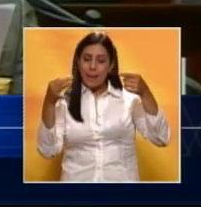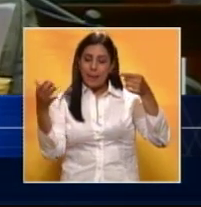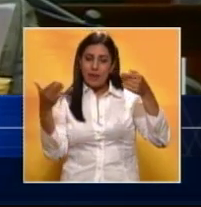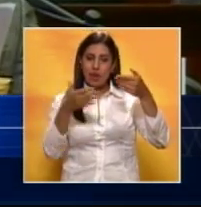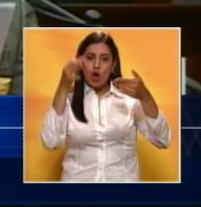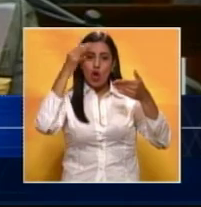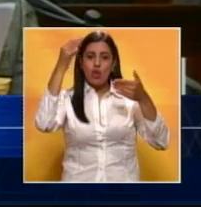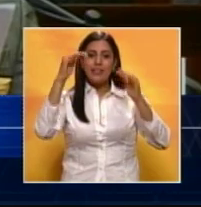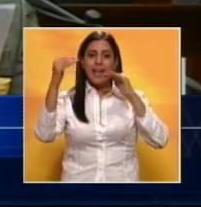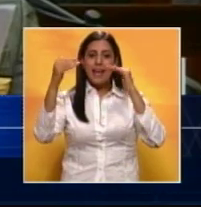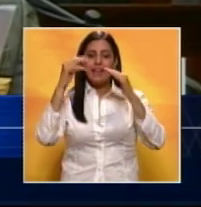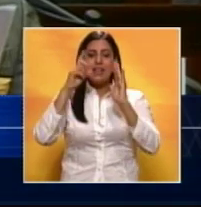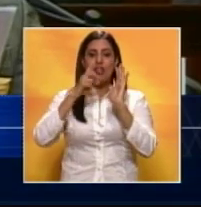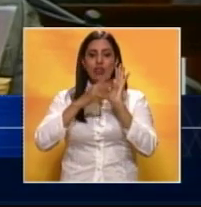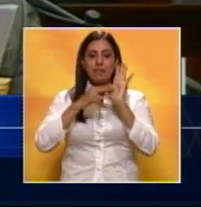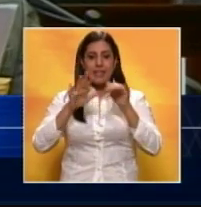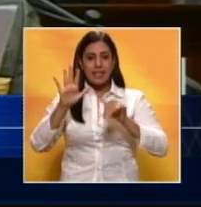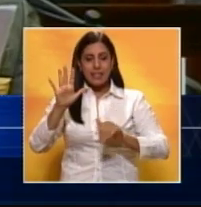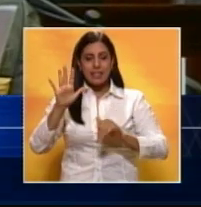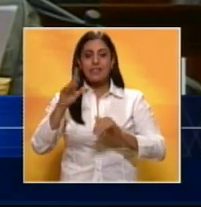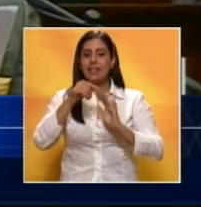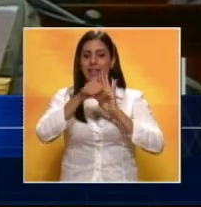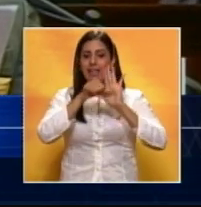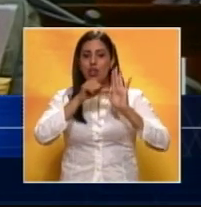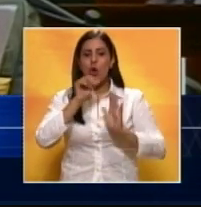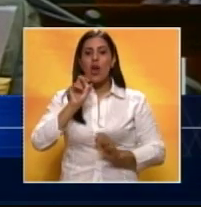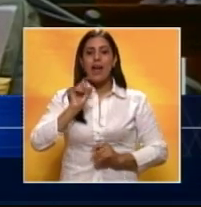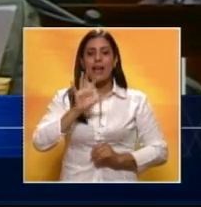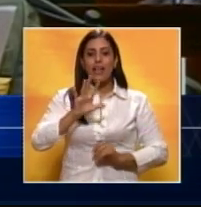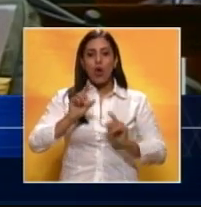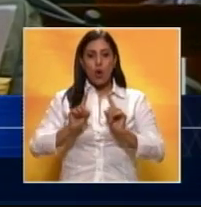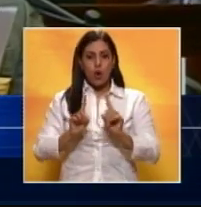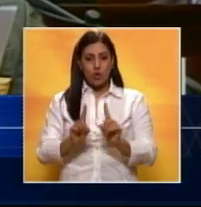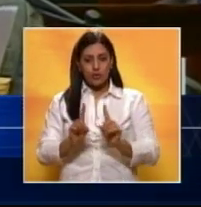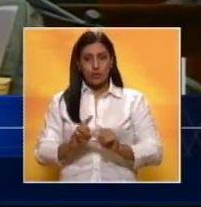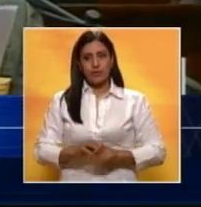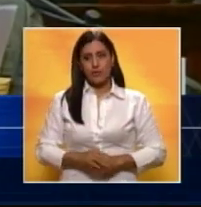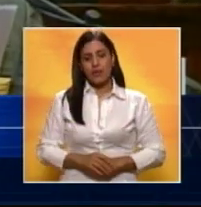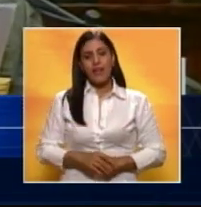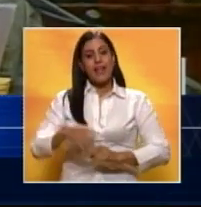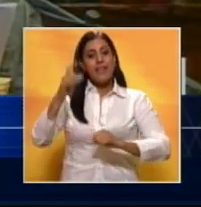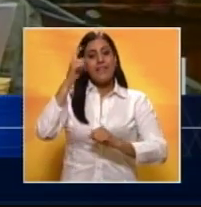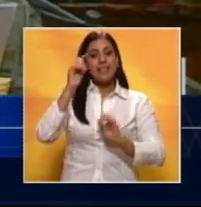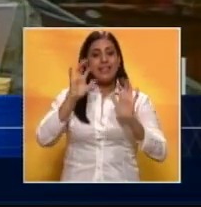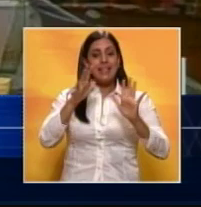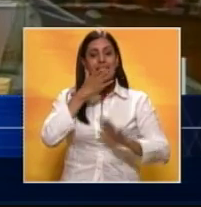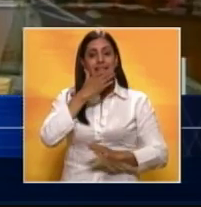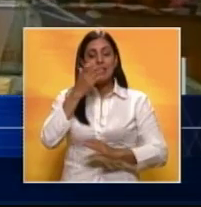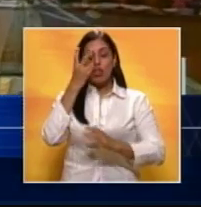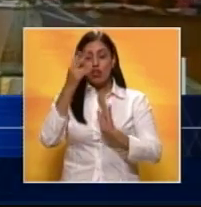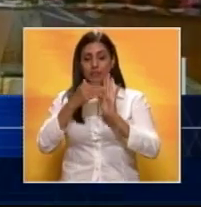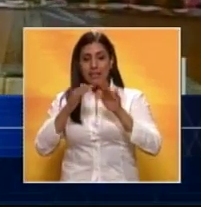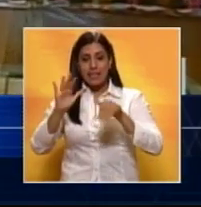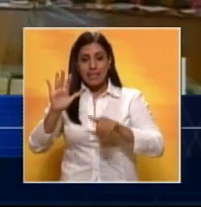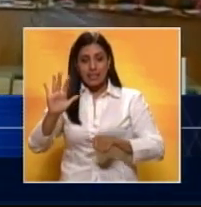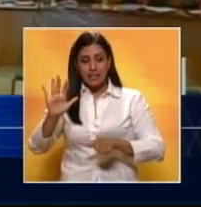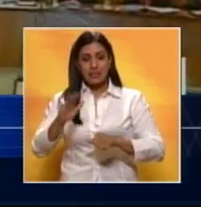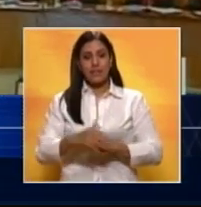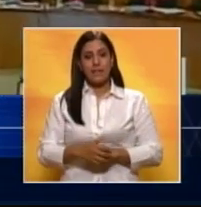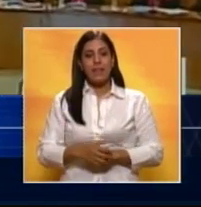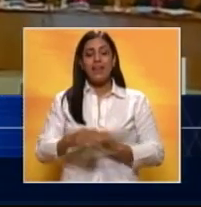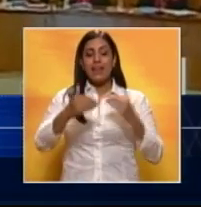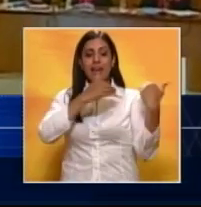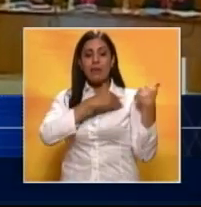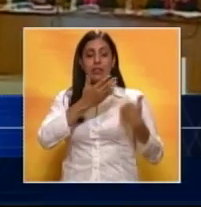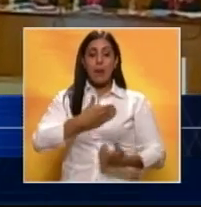Consejo Moral Republicano 2015-511, de fecha 10 de diciembre del año 2015,